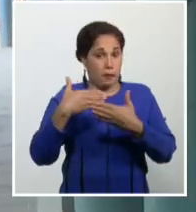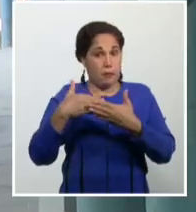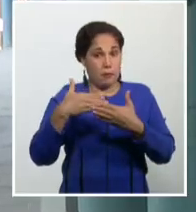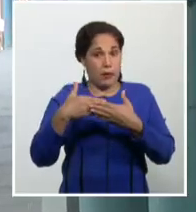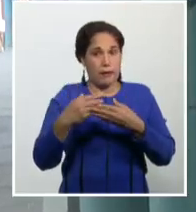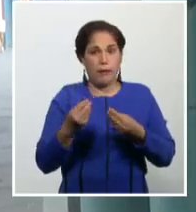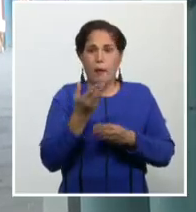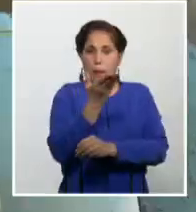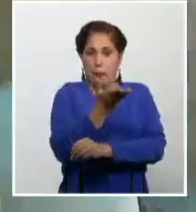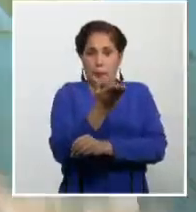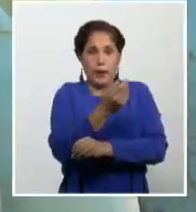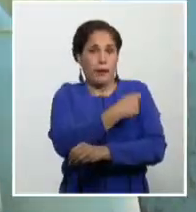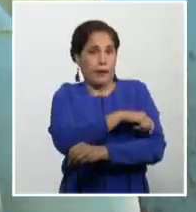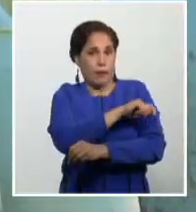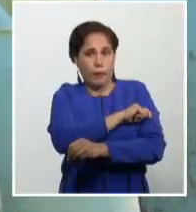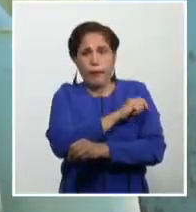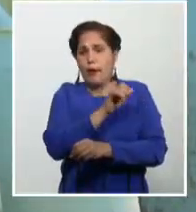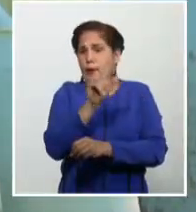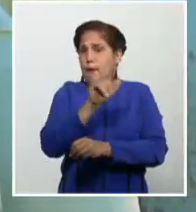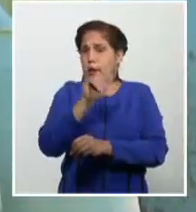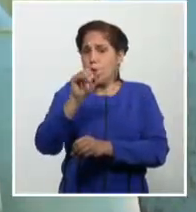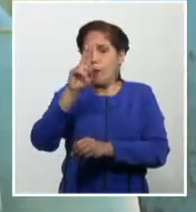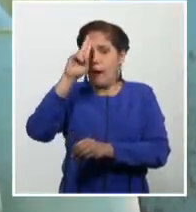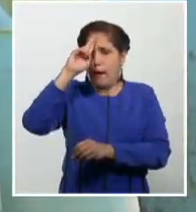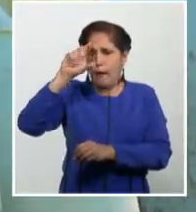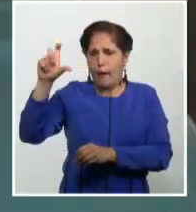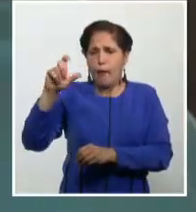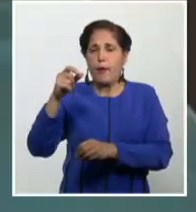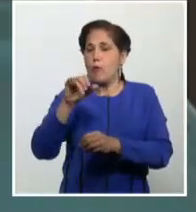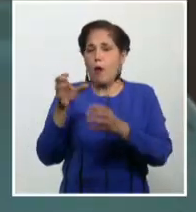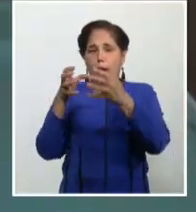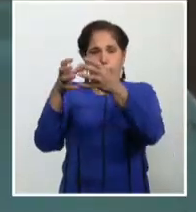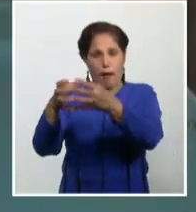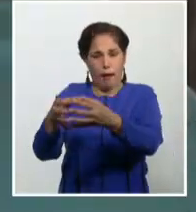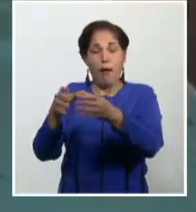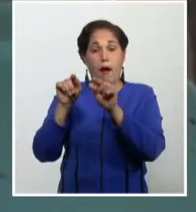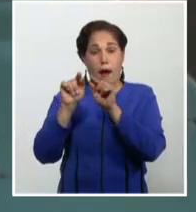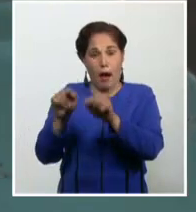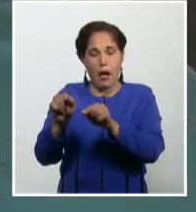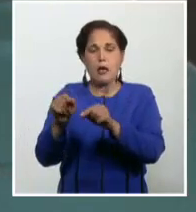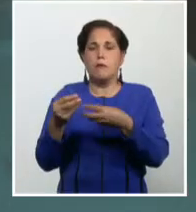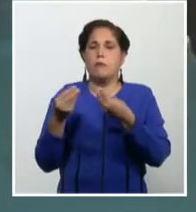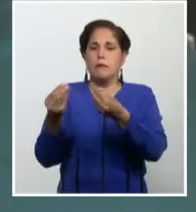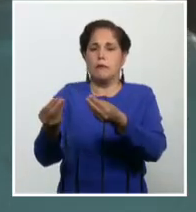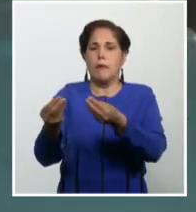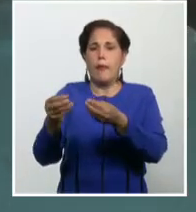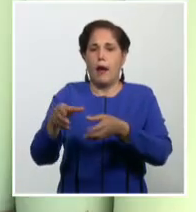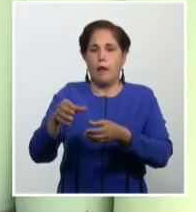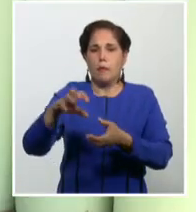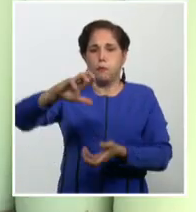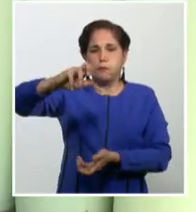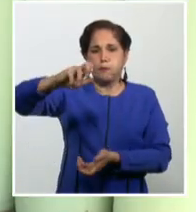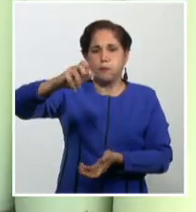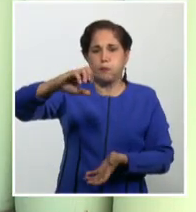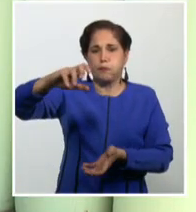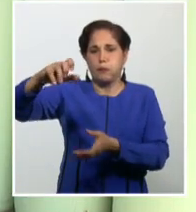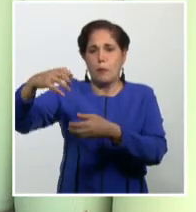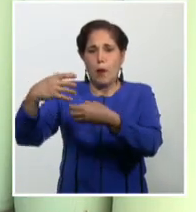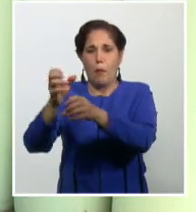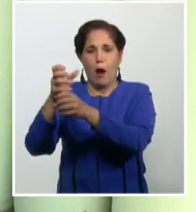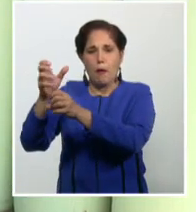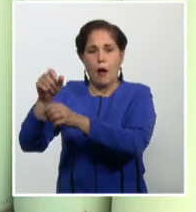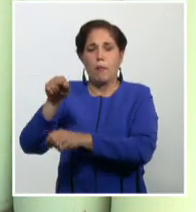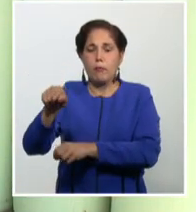la demanda de los centros de aislamiento, donde se evita la propagación del nuevo coronavirus, y dispone de 500 cilindros